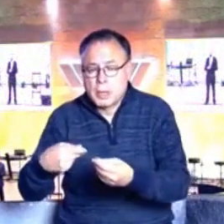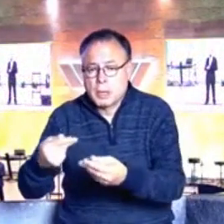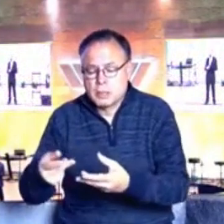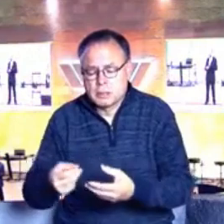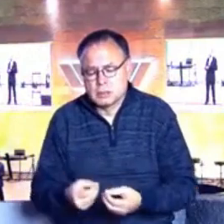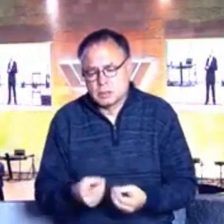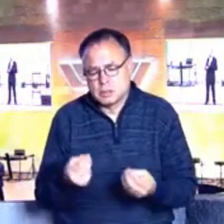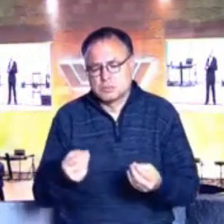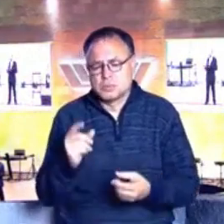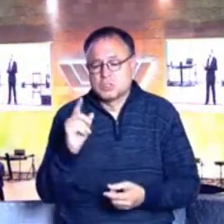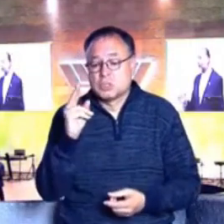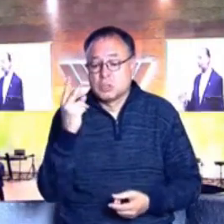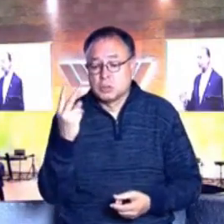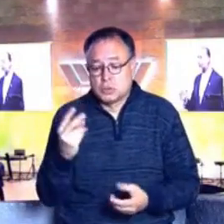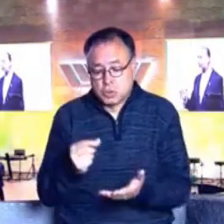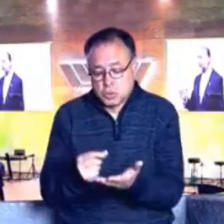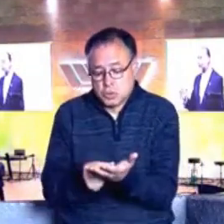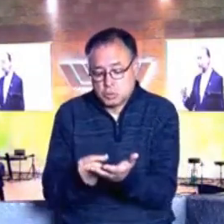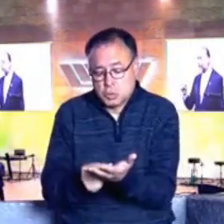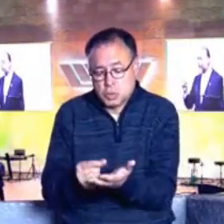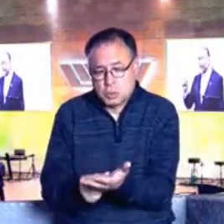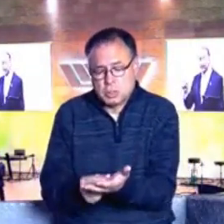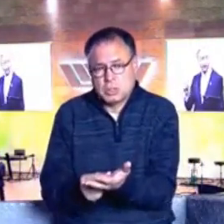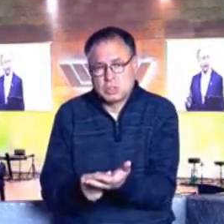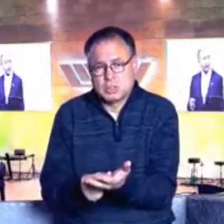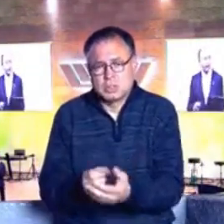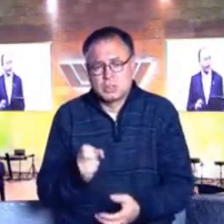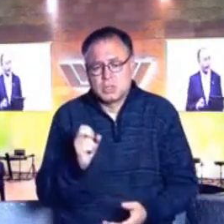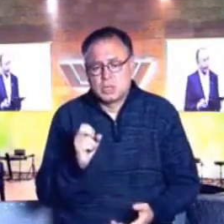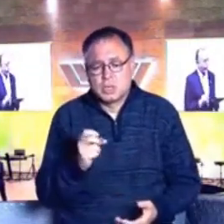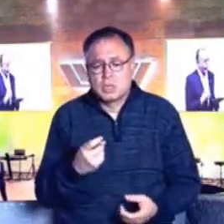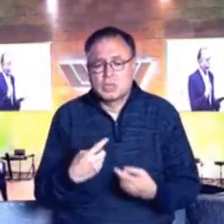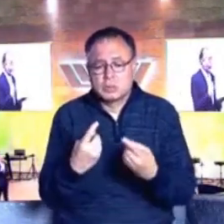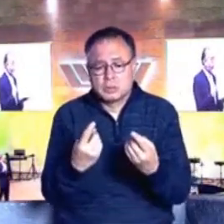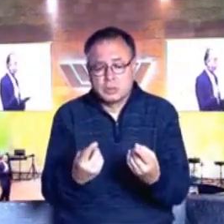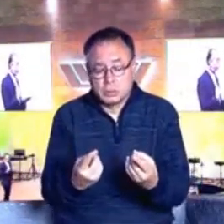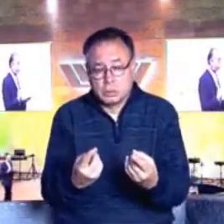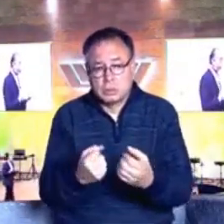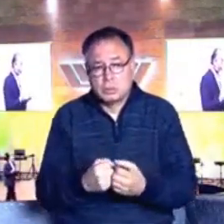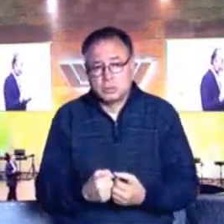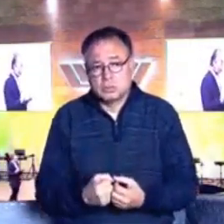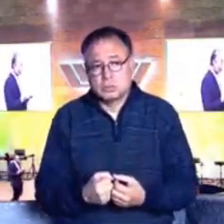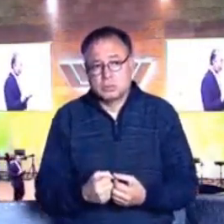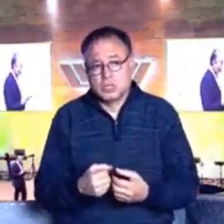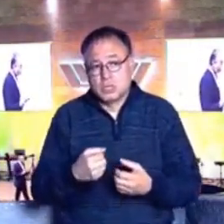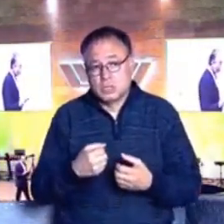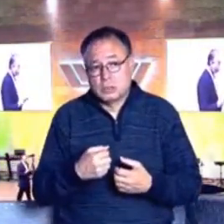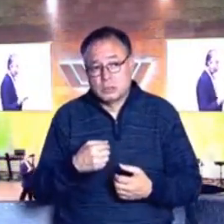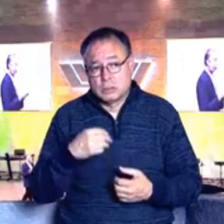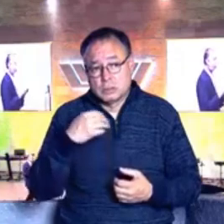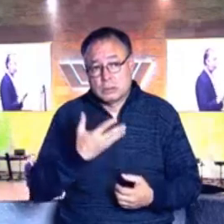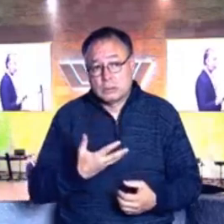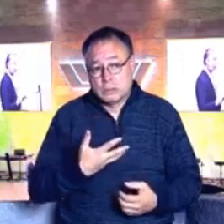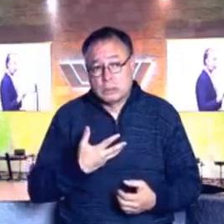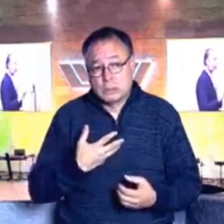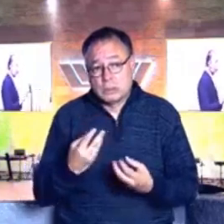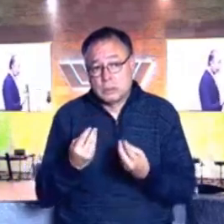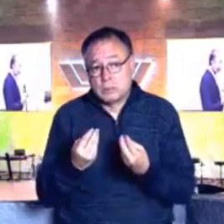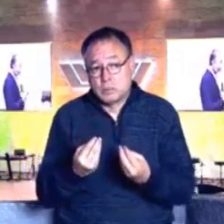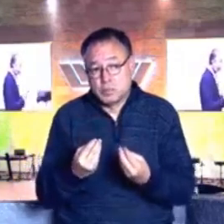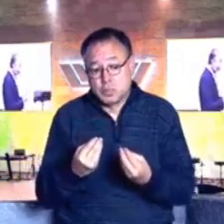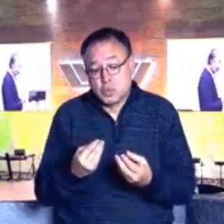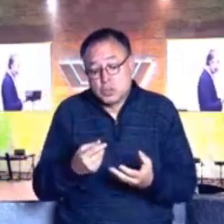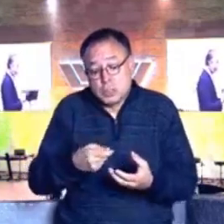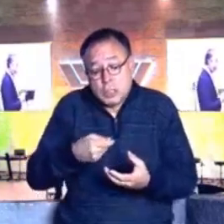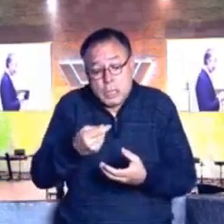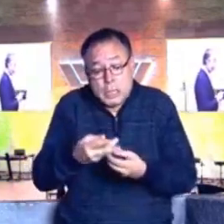no llevaba nada más que esa pequeña moneda pero que amaba tanto a Dios que dijo señor eso es